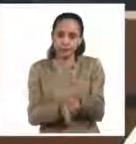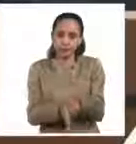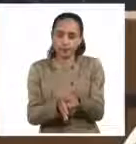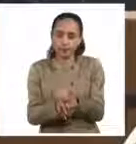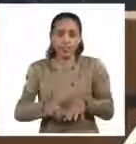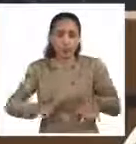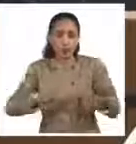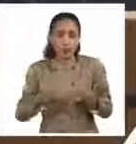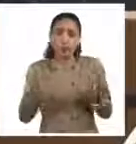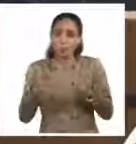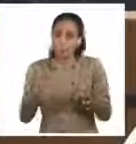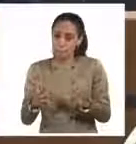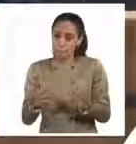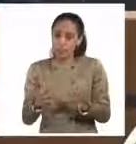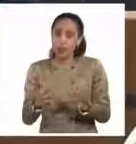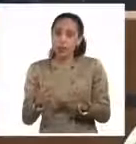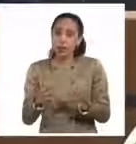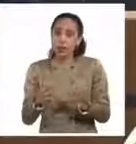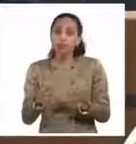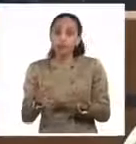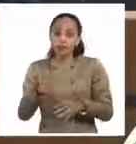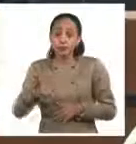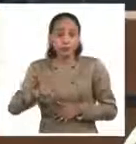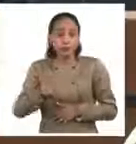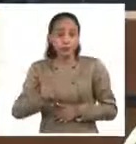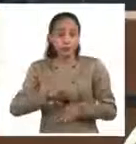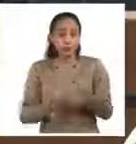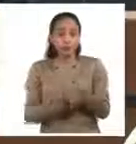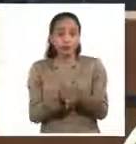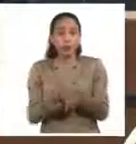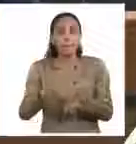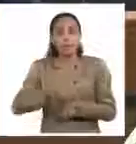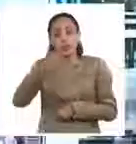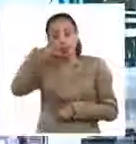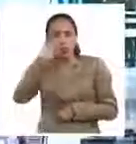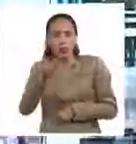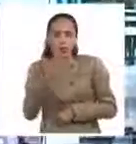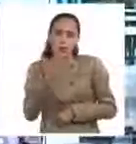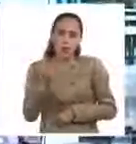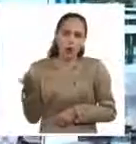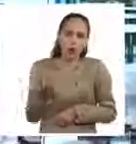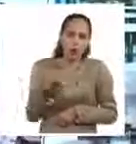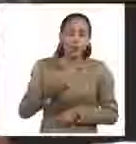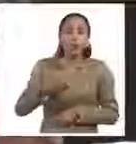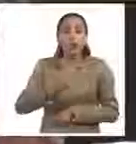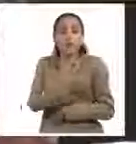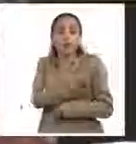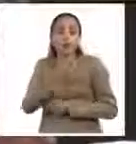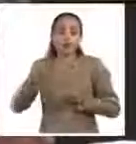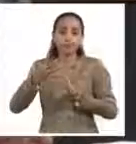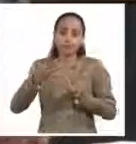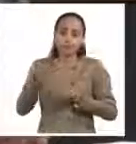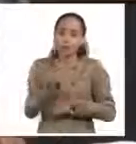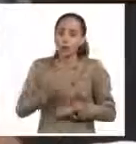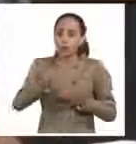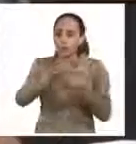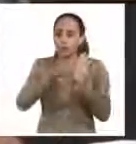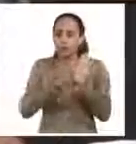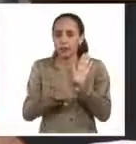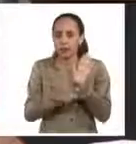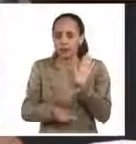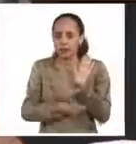con la COVID-19, el presidente cubano indicó avanzar en la vacunación de refuerzo y convocó a extremar medidas sanitarias, mientras que el